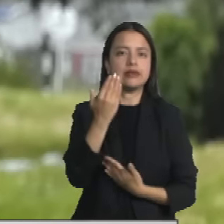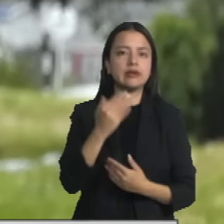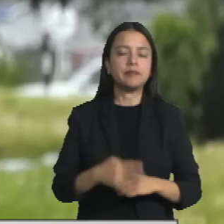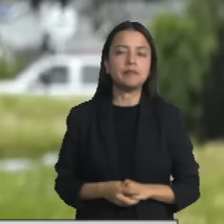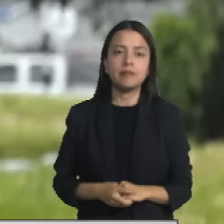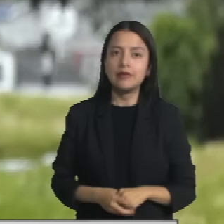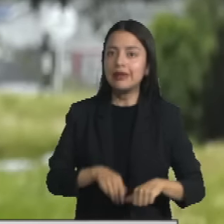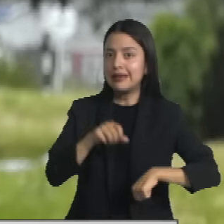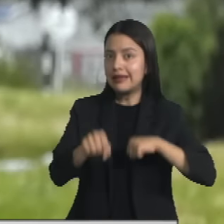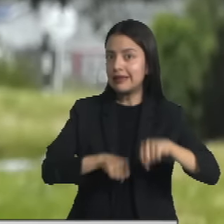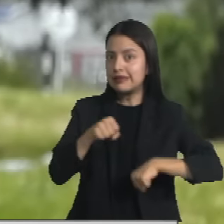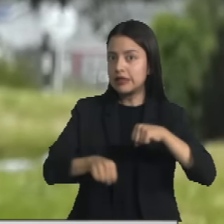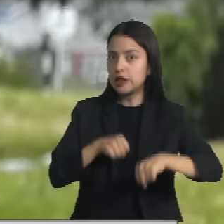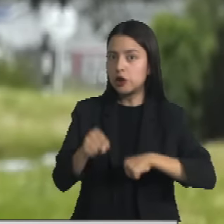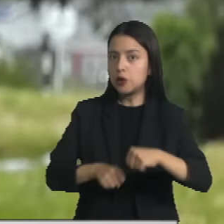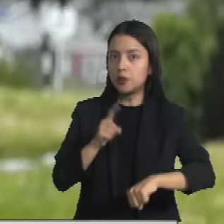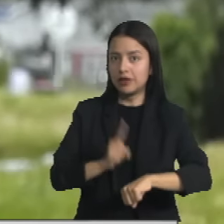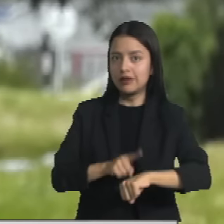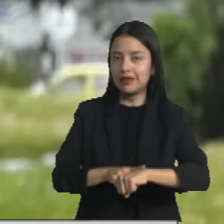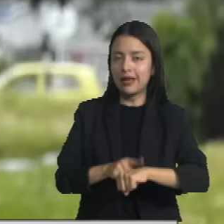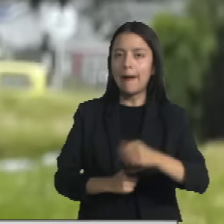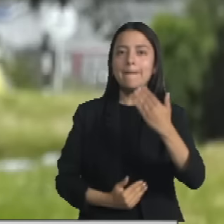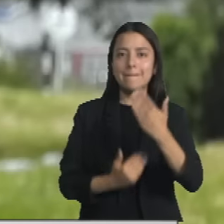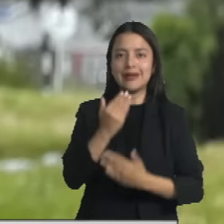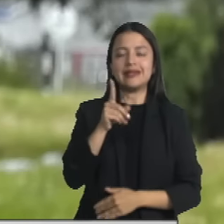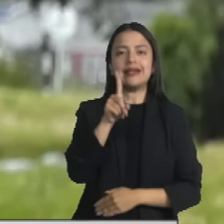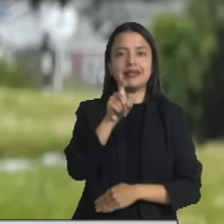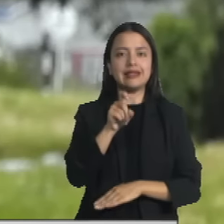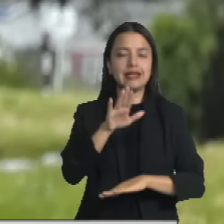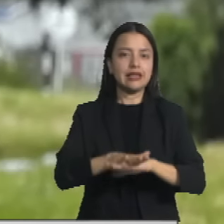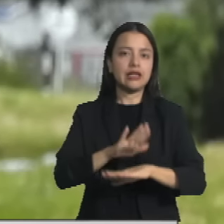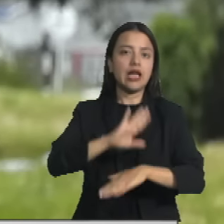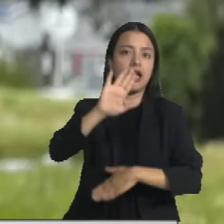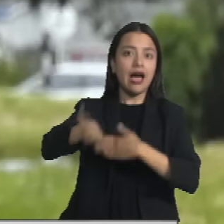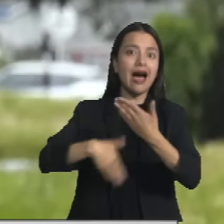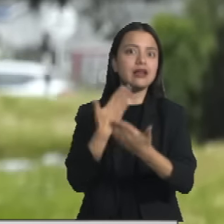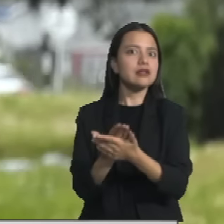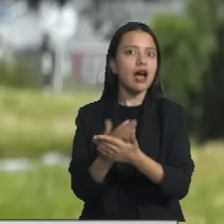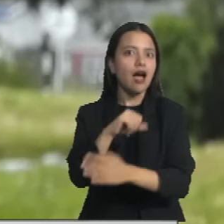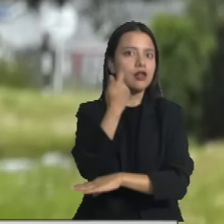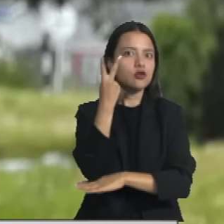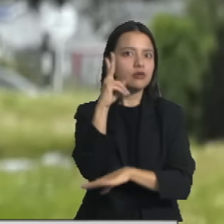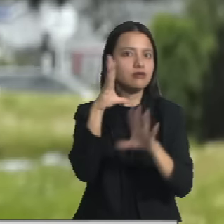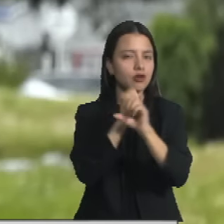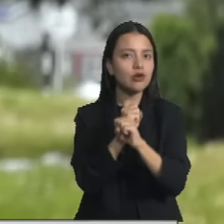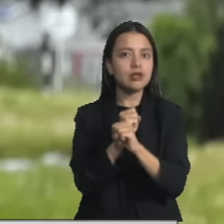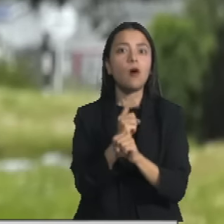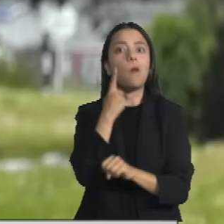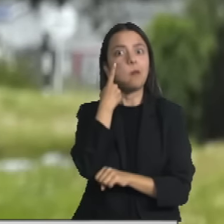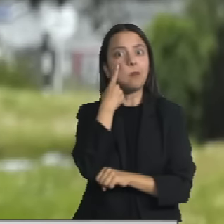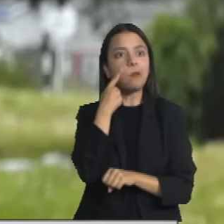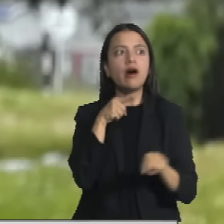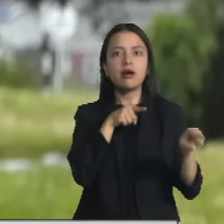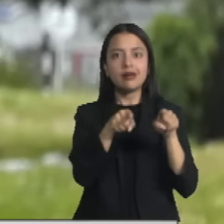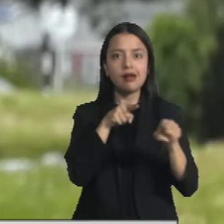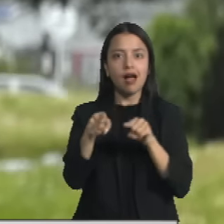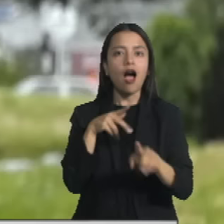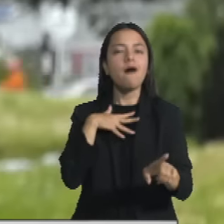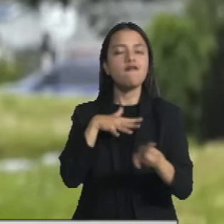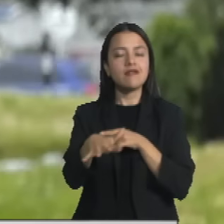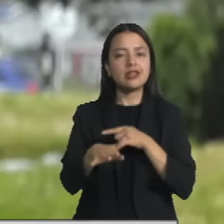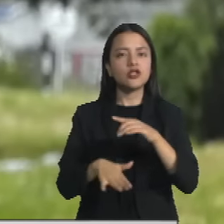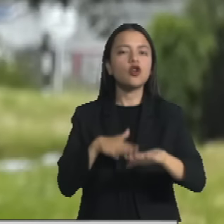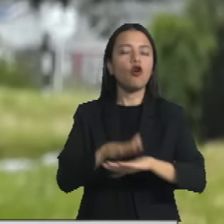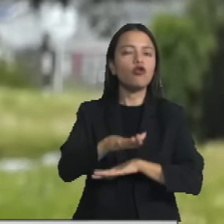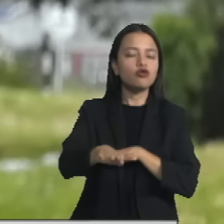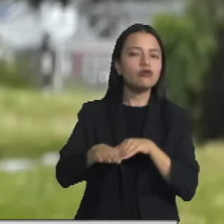ciclovía nocturna empezará a partir de las 6 de la tarde, se extenderá hasta la medianoche. Téngalo en cuenta porque se generan bastantes problemas de tráfico en